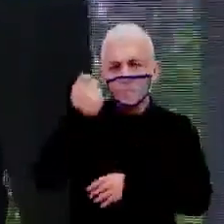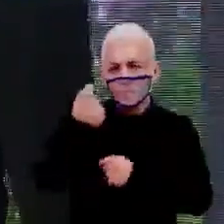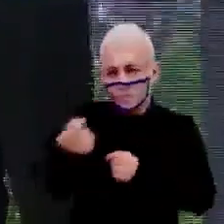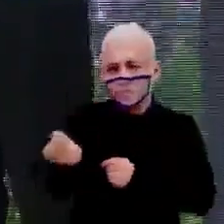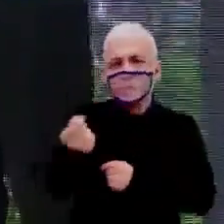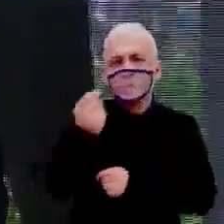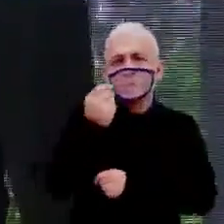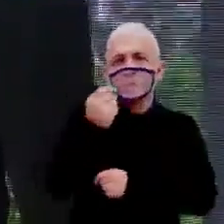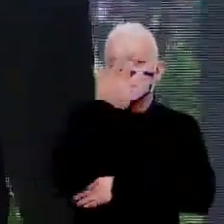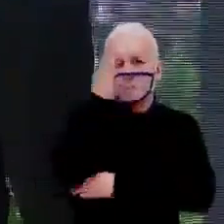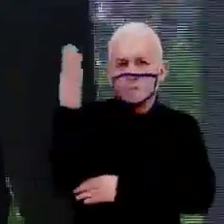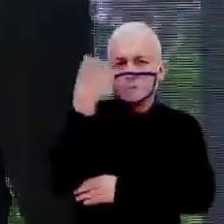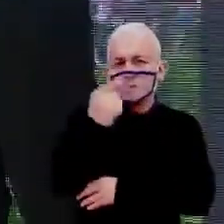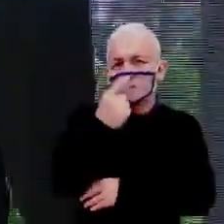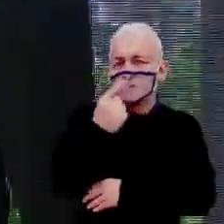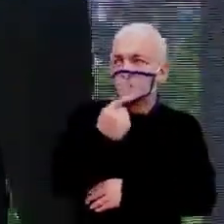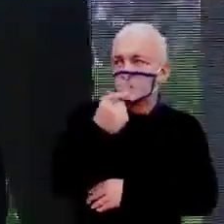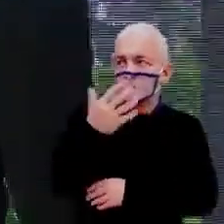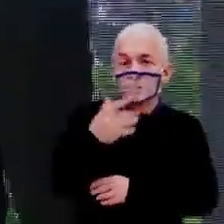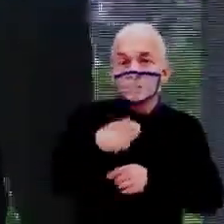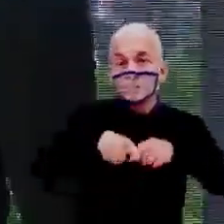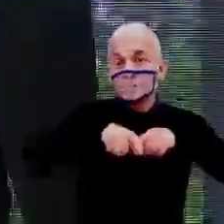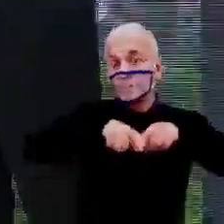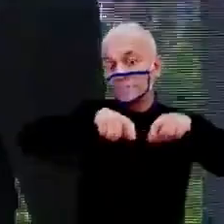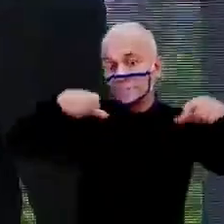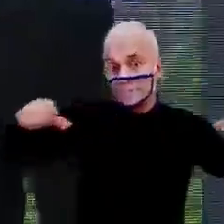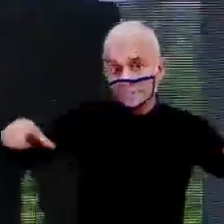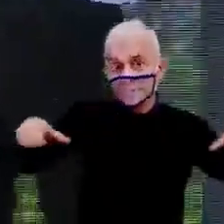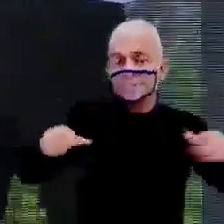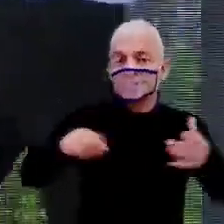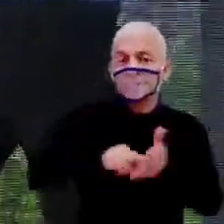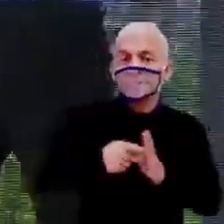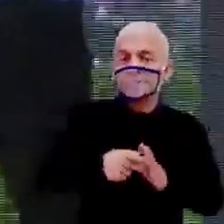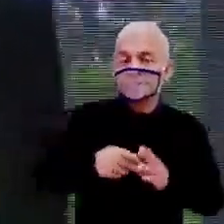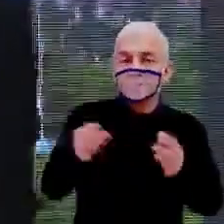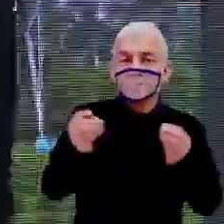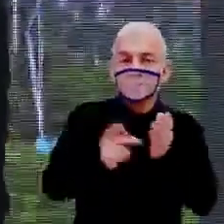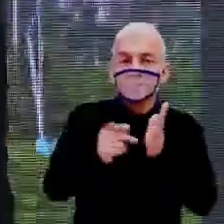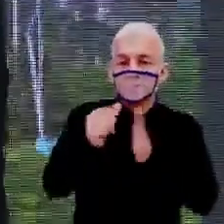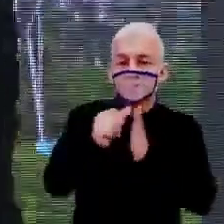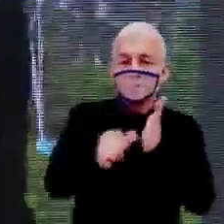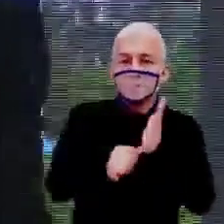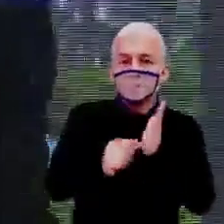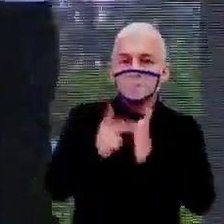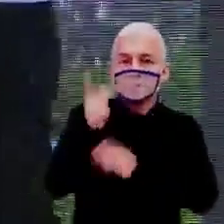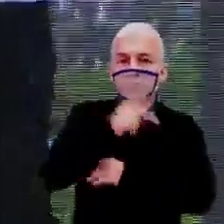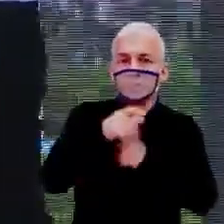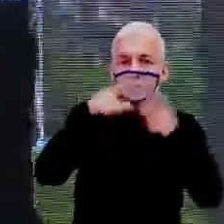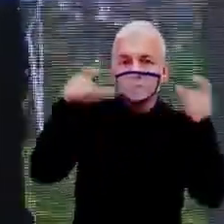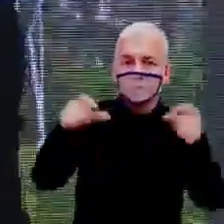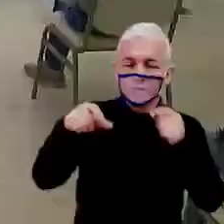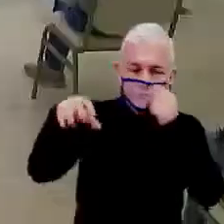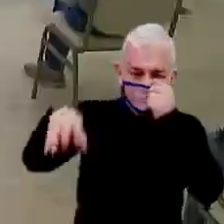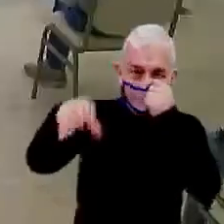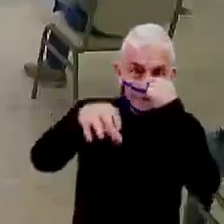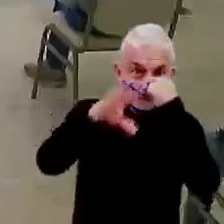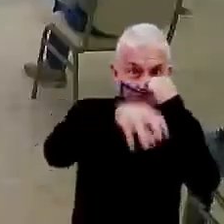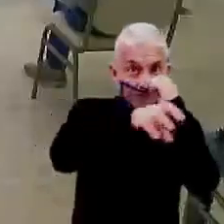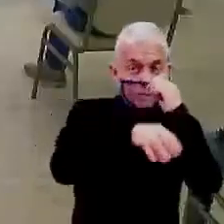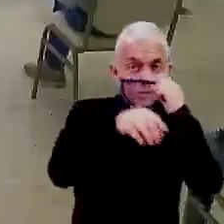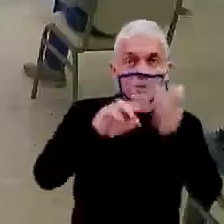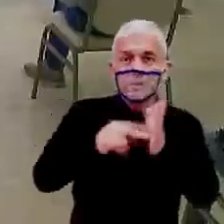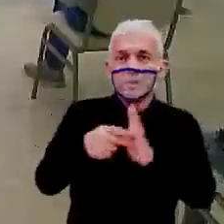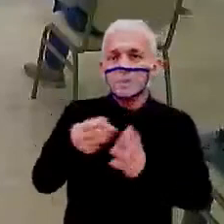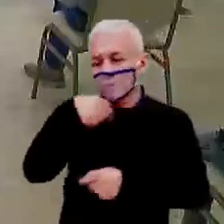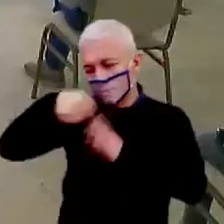poco, alcalde. Ese sancocho va a ser grande. Ese sí va a ser grande. Ese va a ser en varios sectores. Ese va a ser varios sancochos. Lo hacemos en los 6